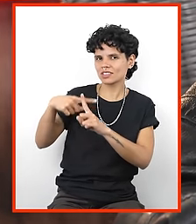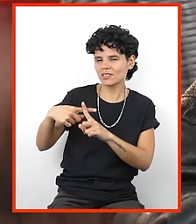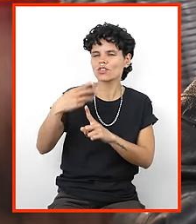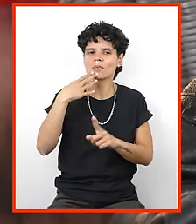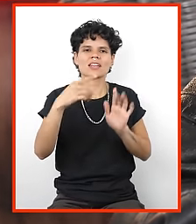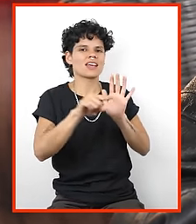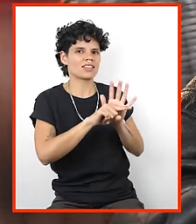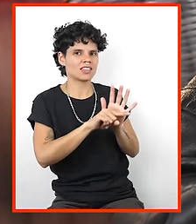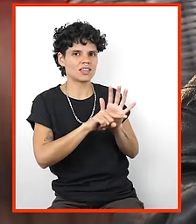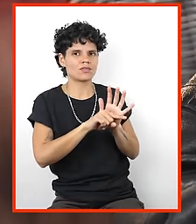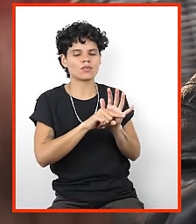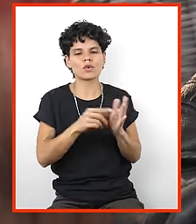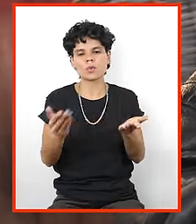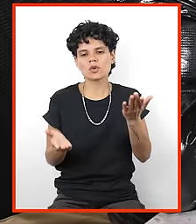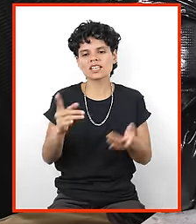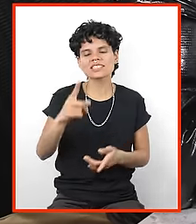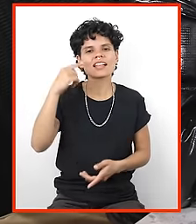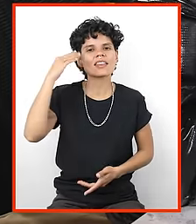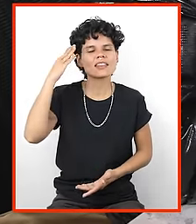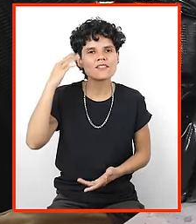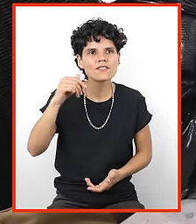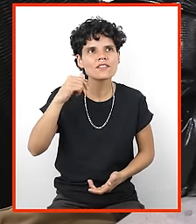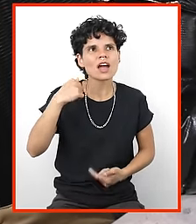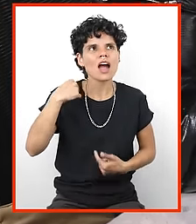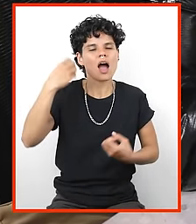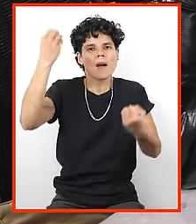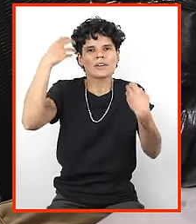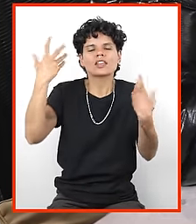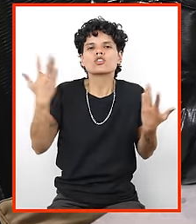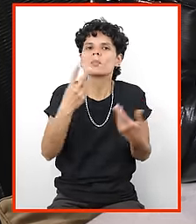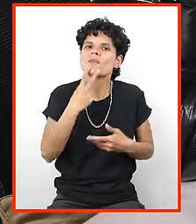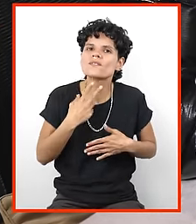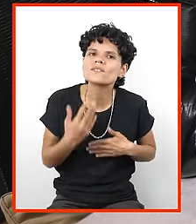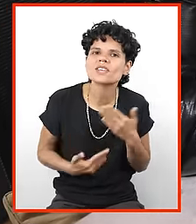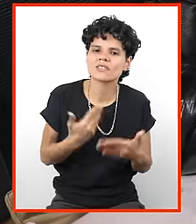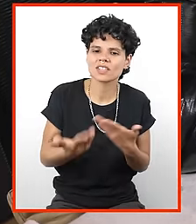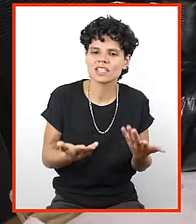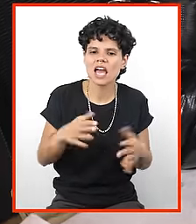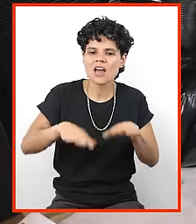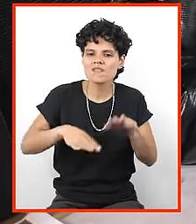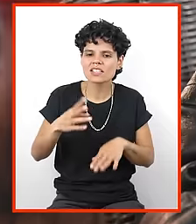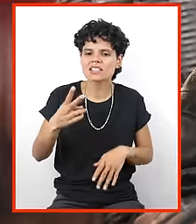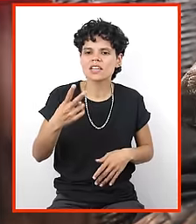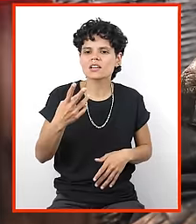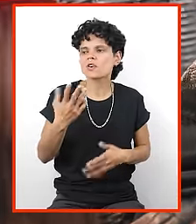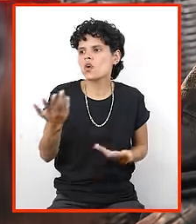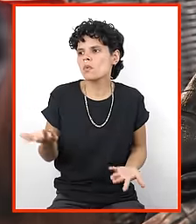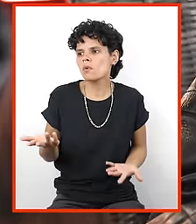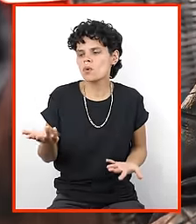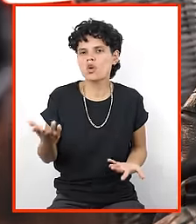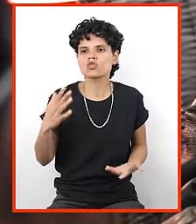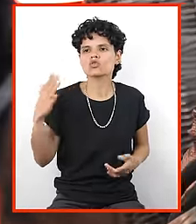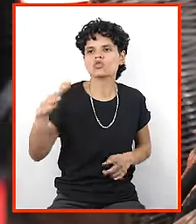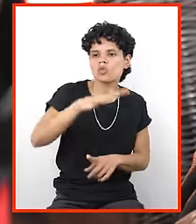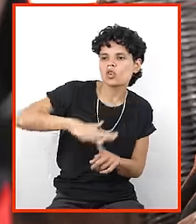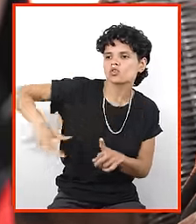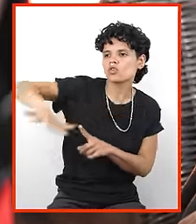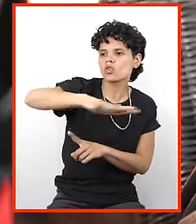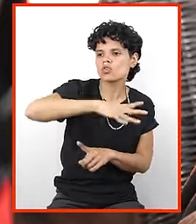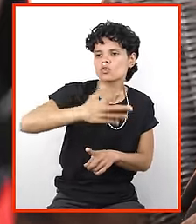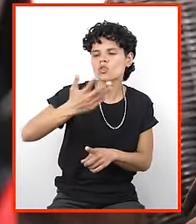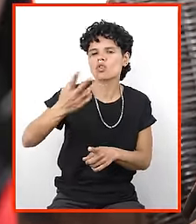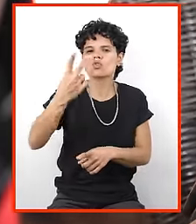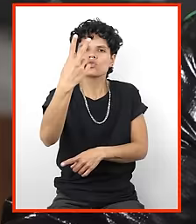lo que tú tenés que aprender a vivir. ¿Viste que hay cosas en tu manera de convivir con tu entorno, con